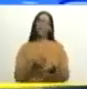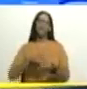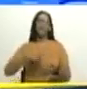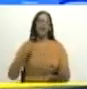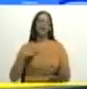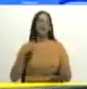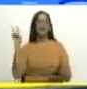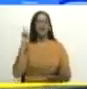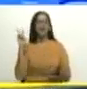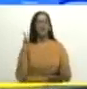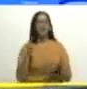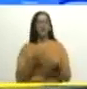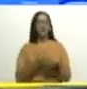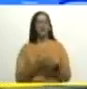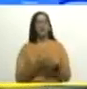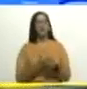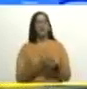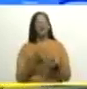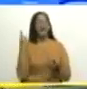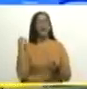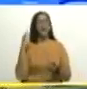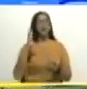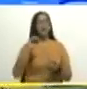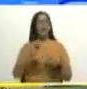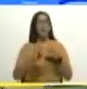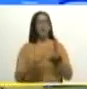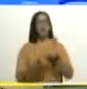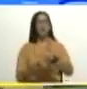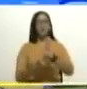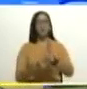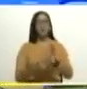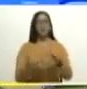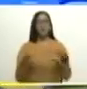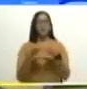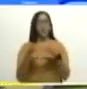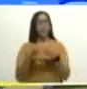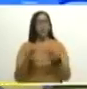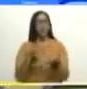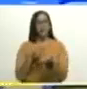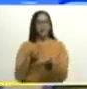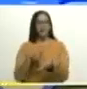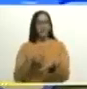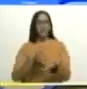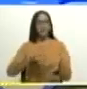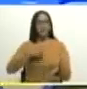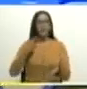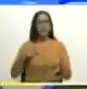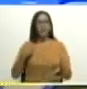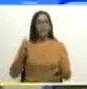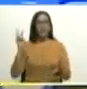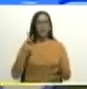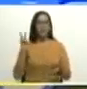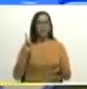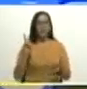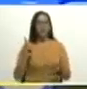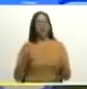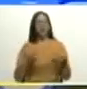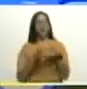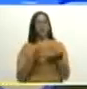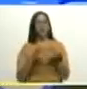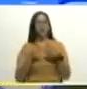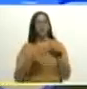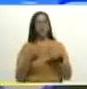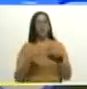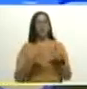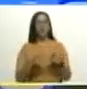tener Venezuela, y ayer lo hablamos con los representantes de las cámaras, la participación que pueda tener Venezuela con delegaciones